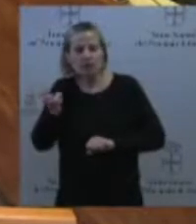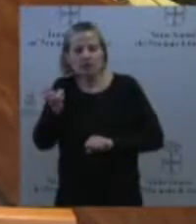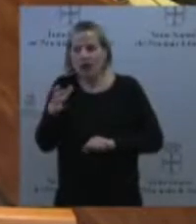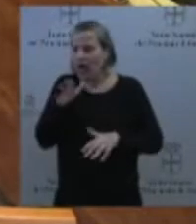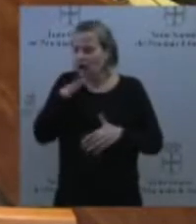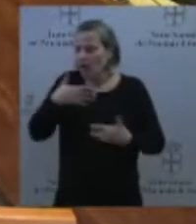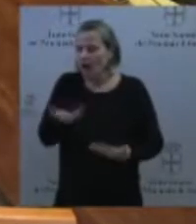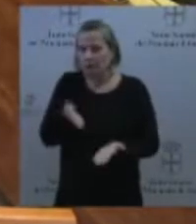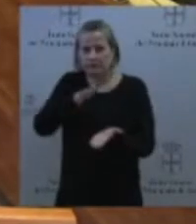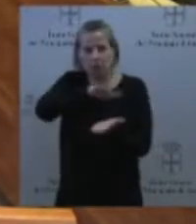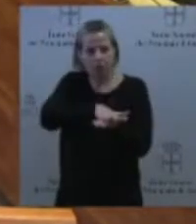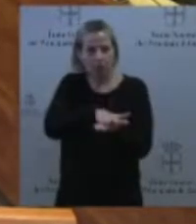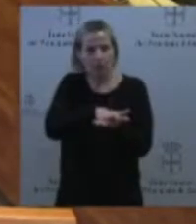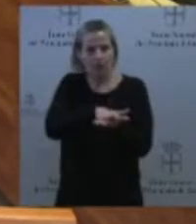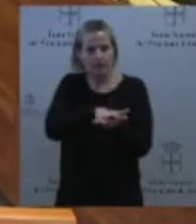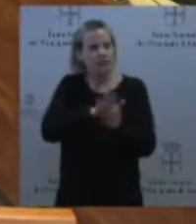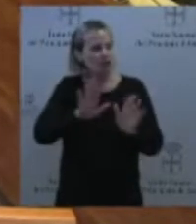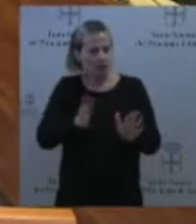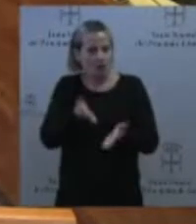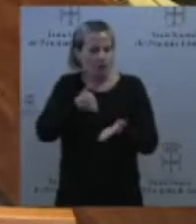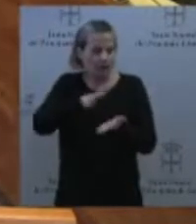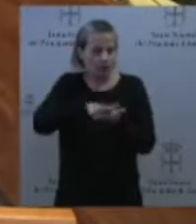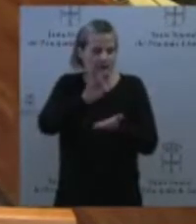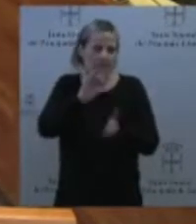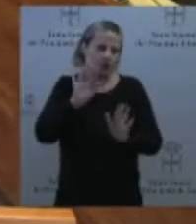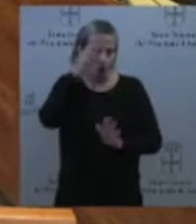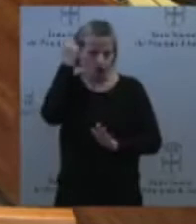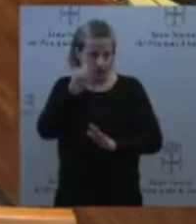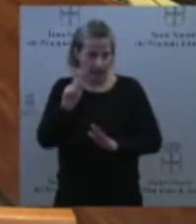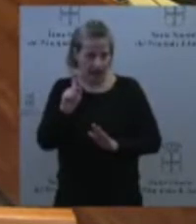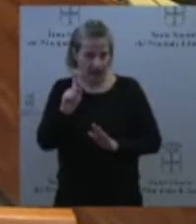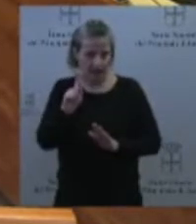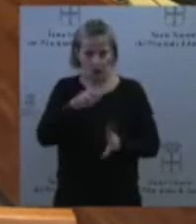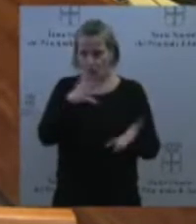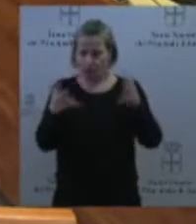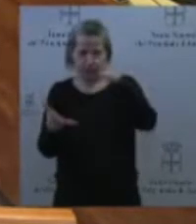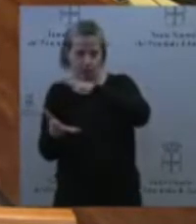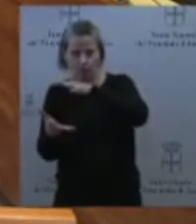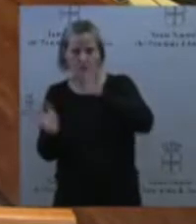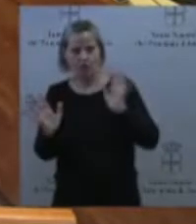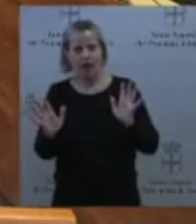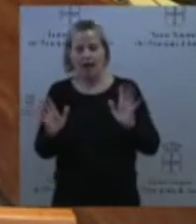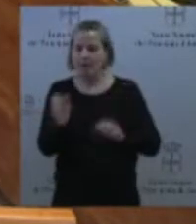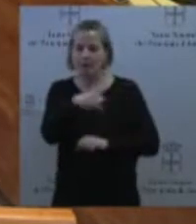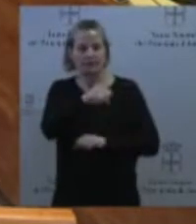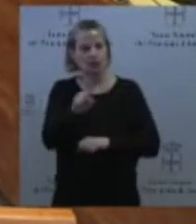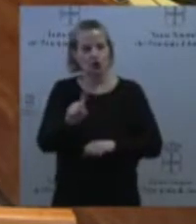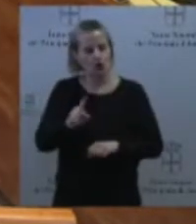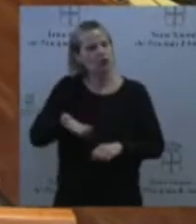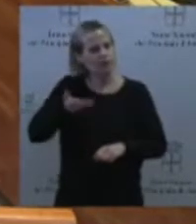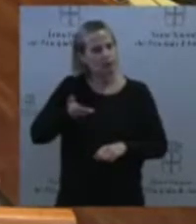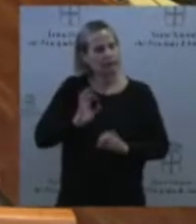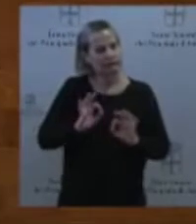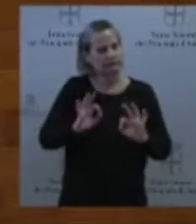que olvidarlas. Y hay que pasar de este aprendizaje como si no fuera importante. Yo creo que en este sentido, vamos a estar todos